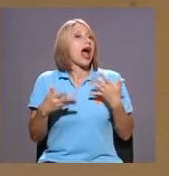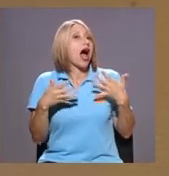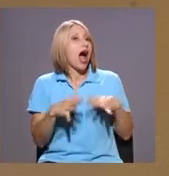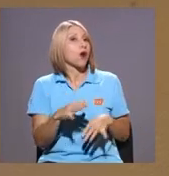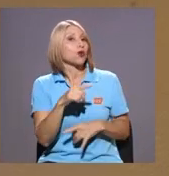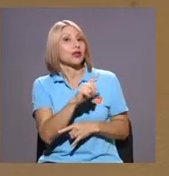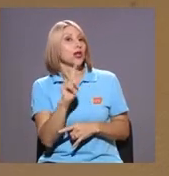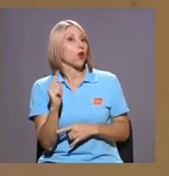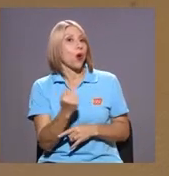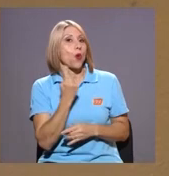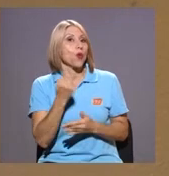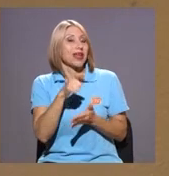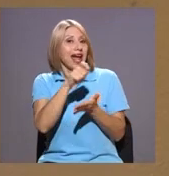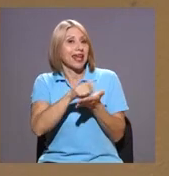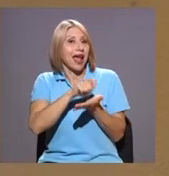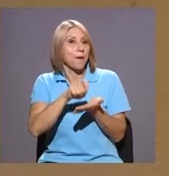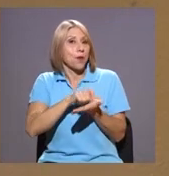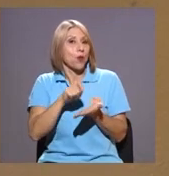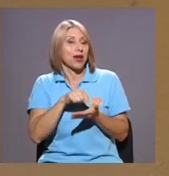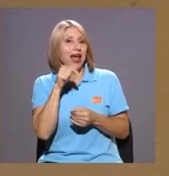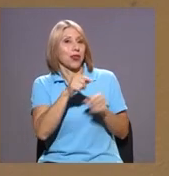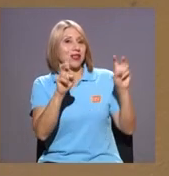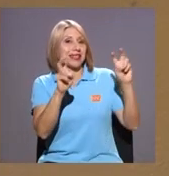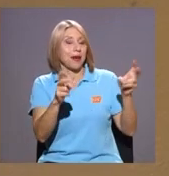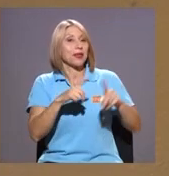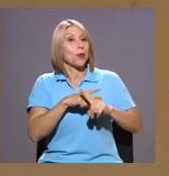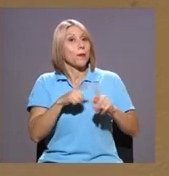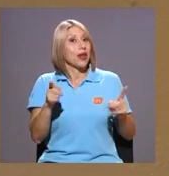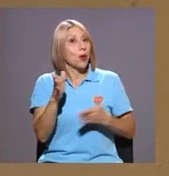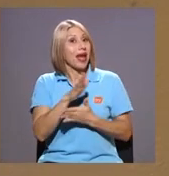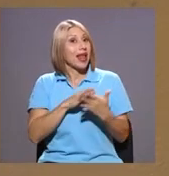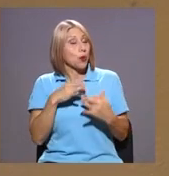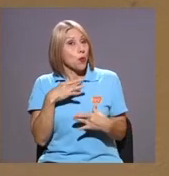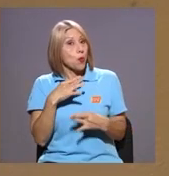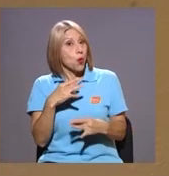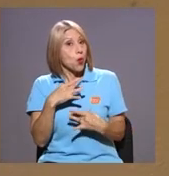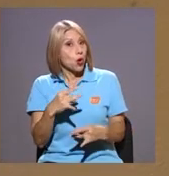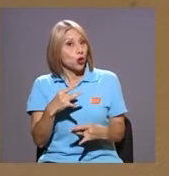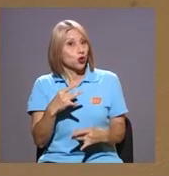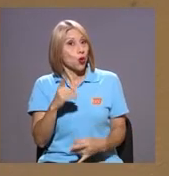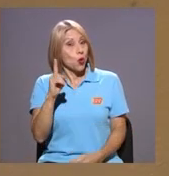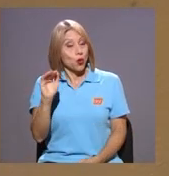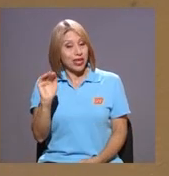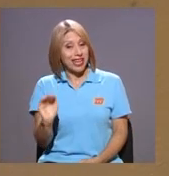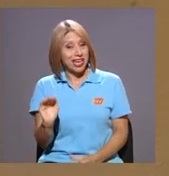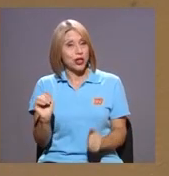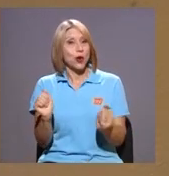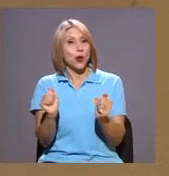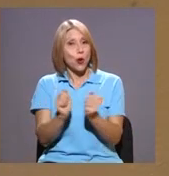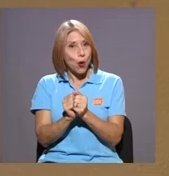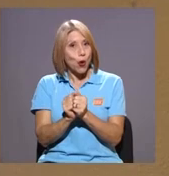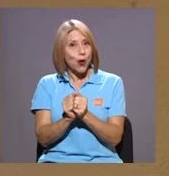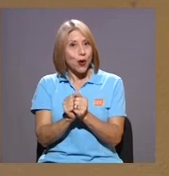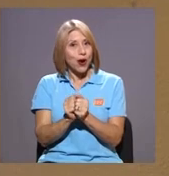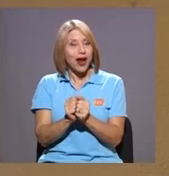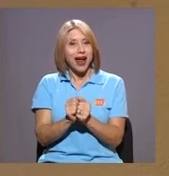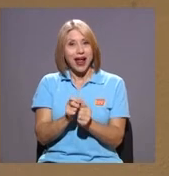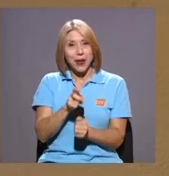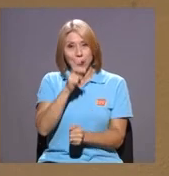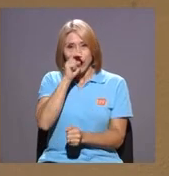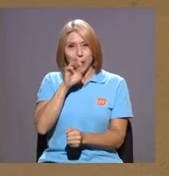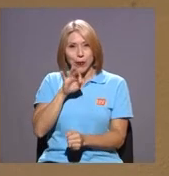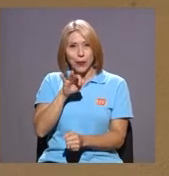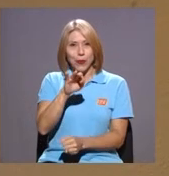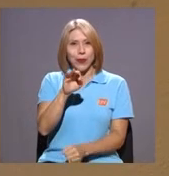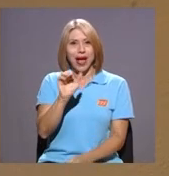pero ahí hay un cruce muy curioso, el niño con con Aedes aegypti. Esas cosas uno, así